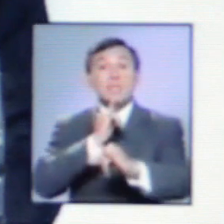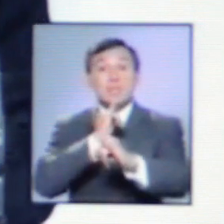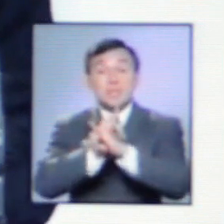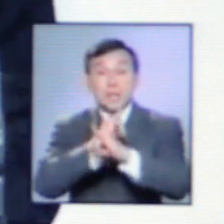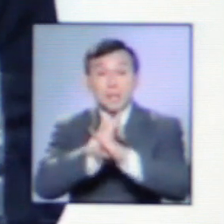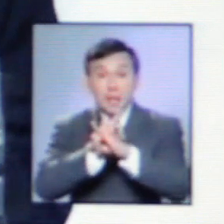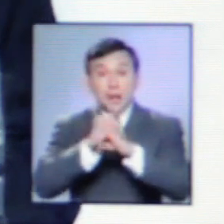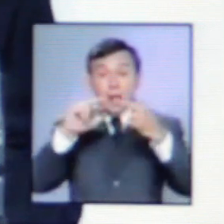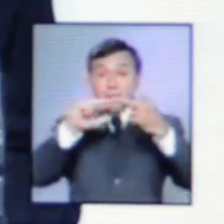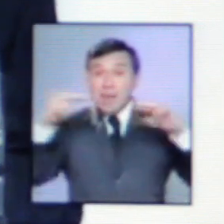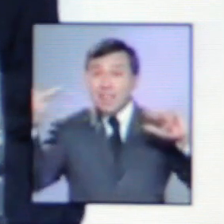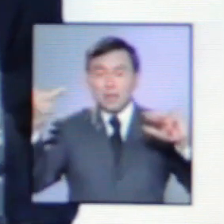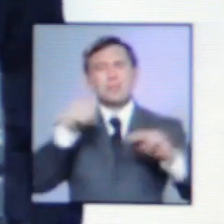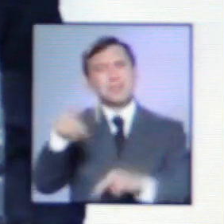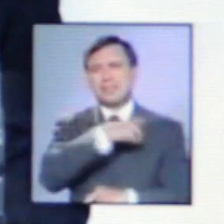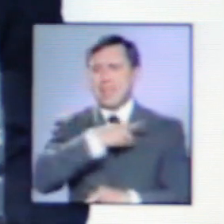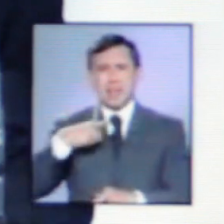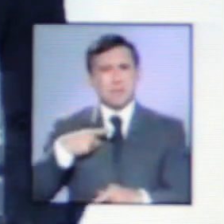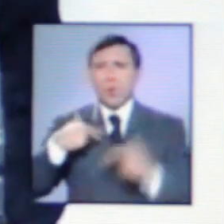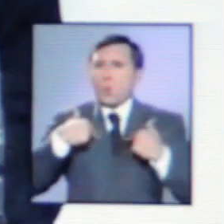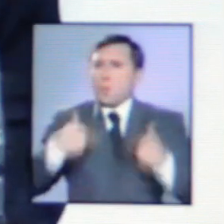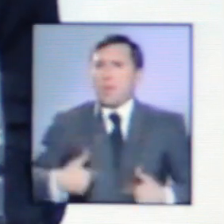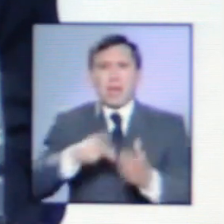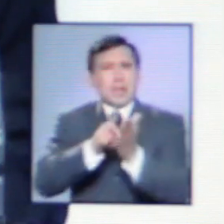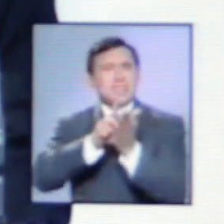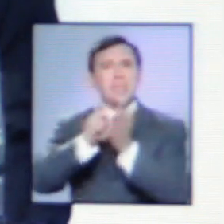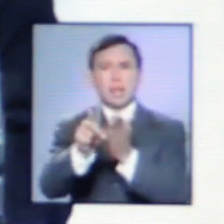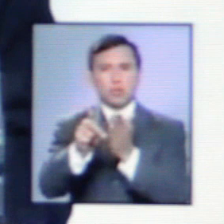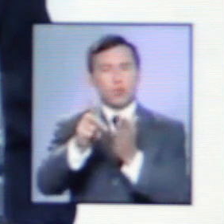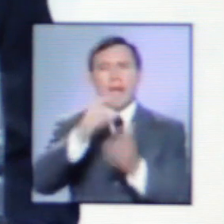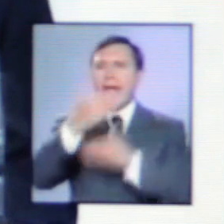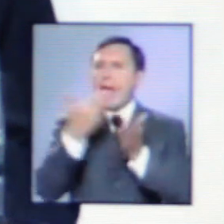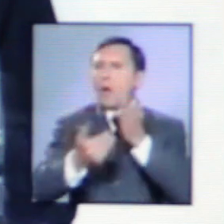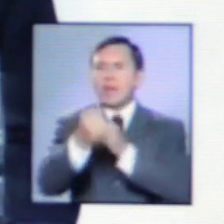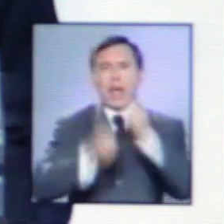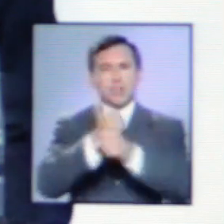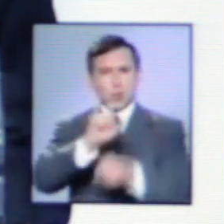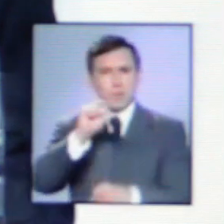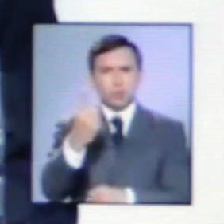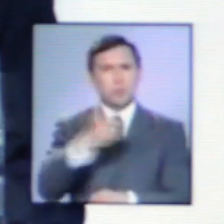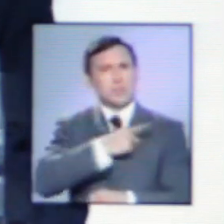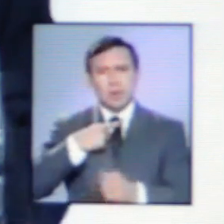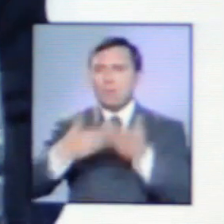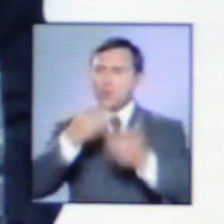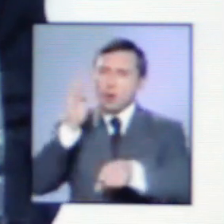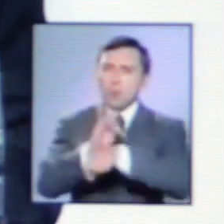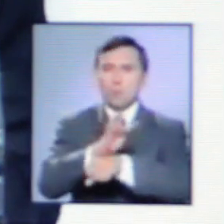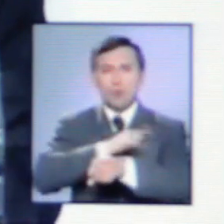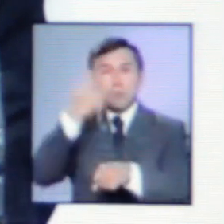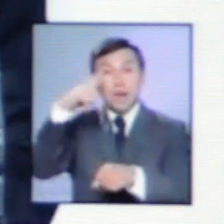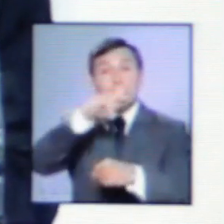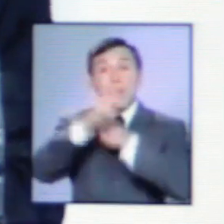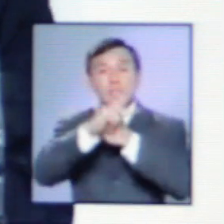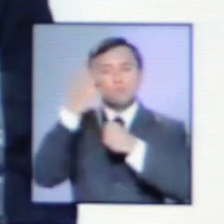de ser el derecho humano del siglo XXI. Internet y banda ancha son el fundamento del desarrollo del país. Internet y